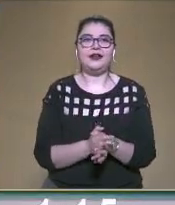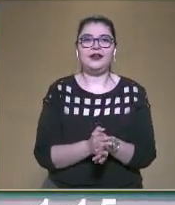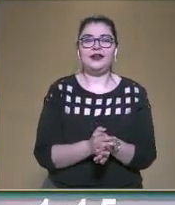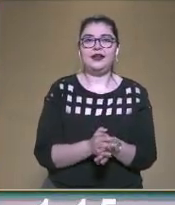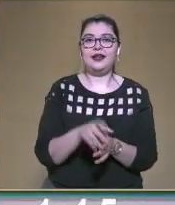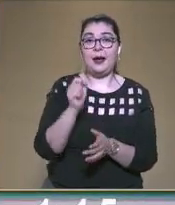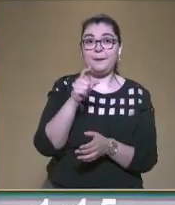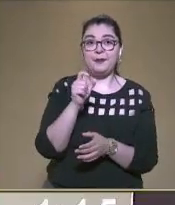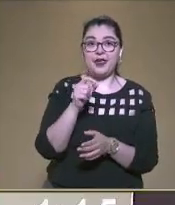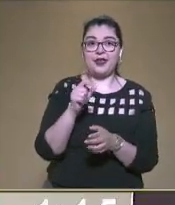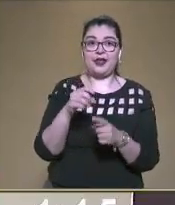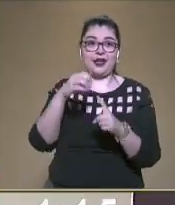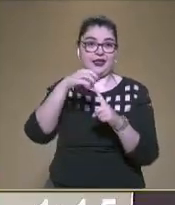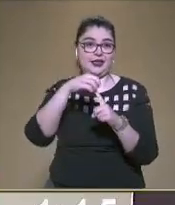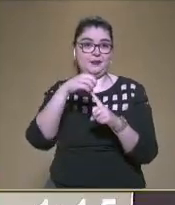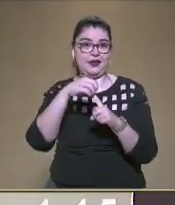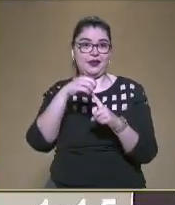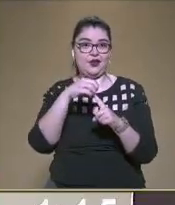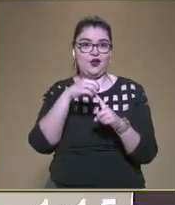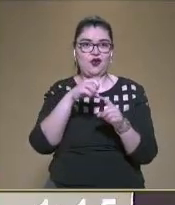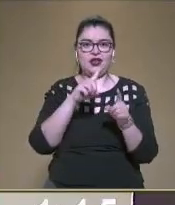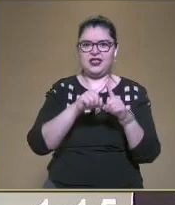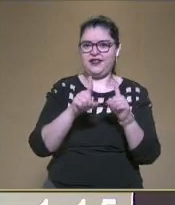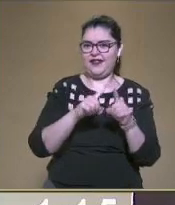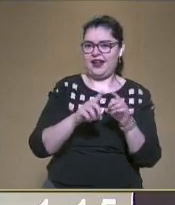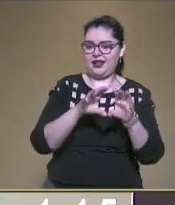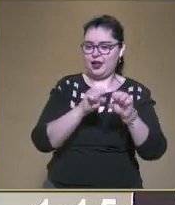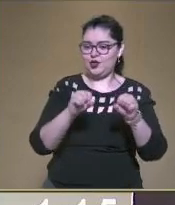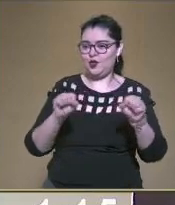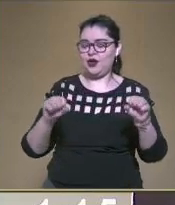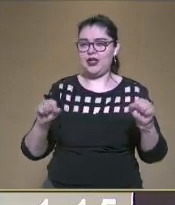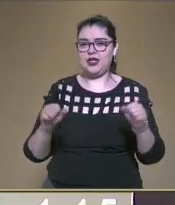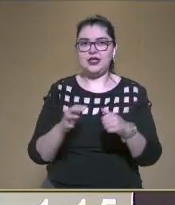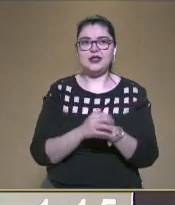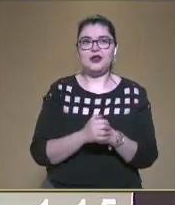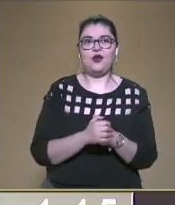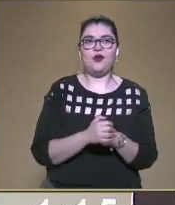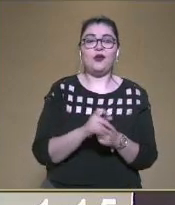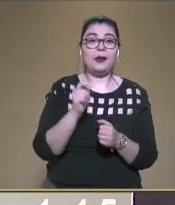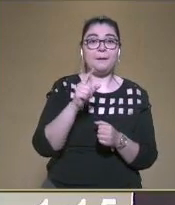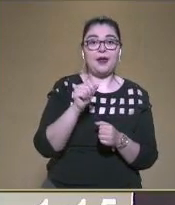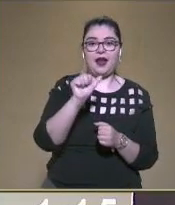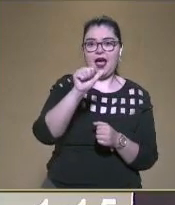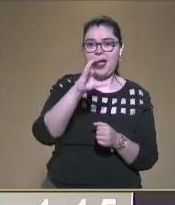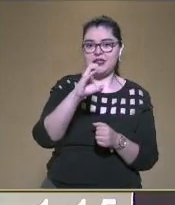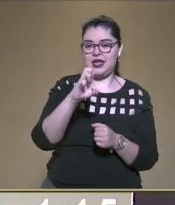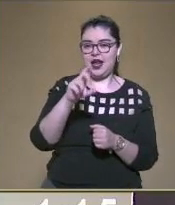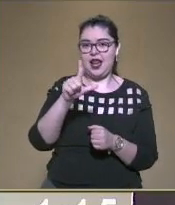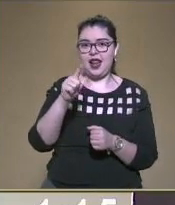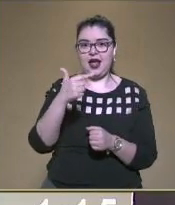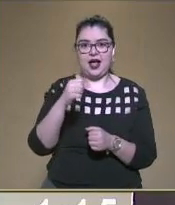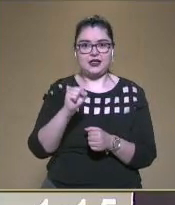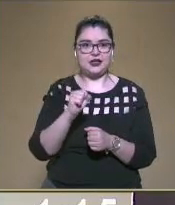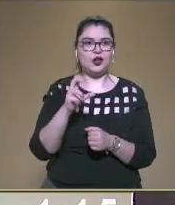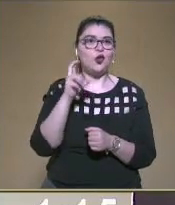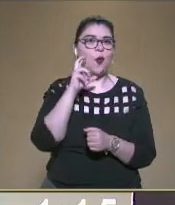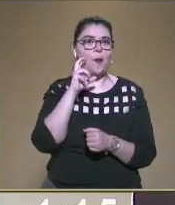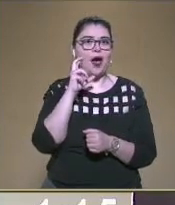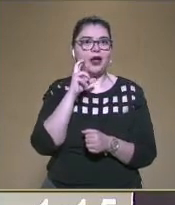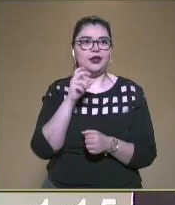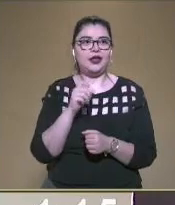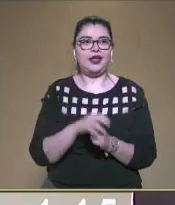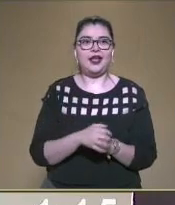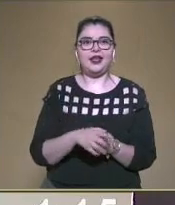de champiñones. Así es. De chorizo, o ay, de acelgas y tomate. También. ¿De qué estamos hablando? De